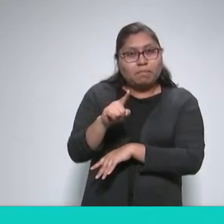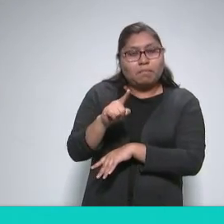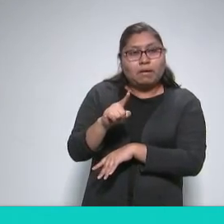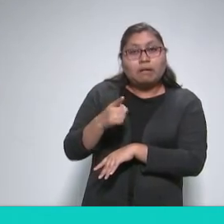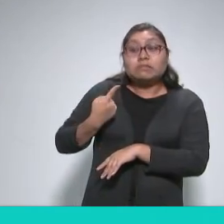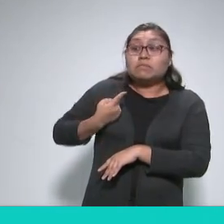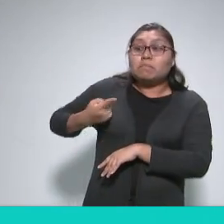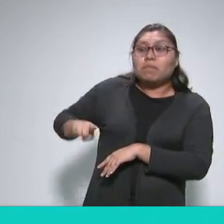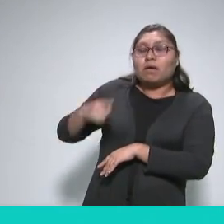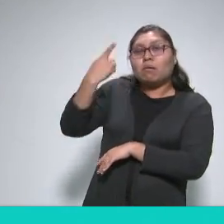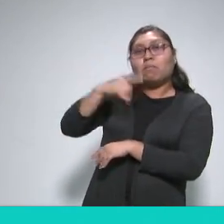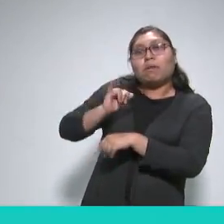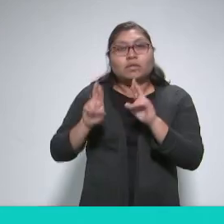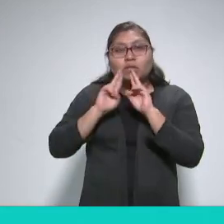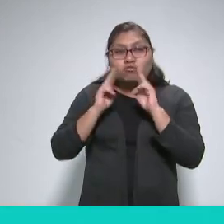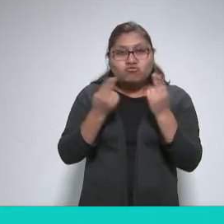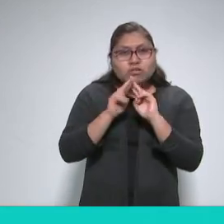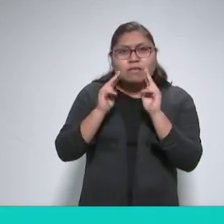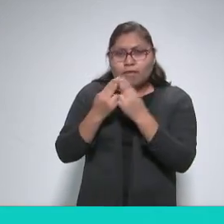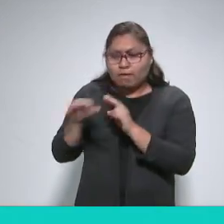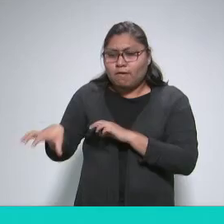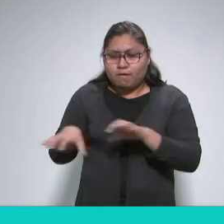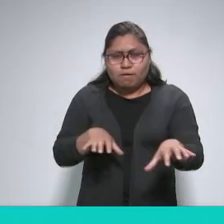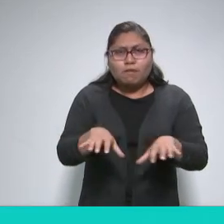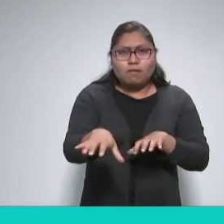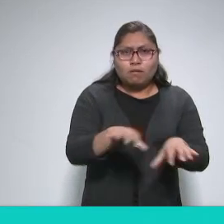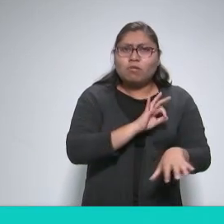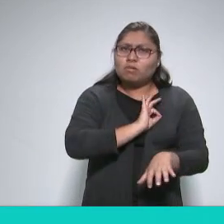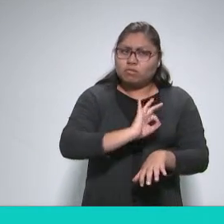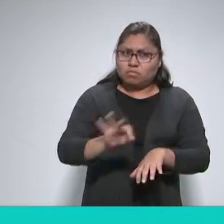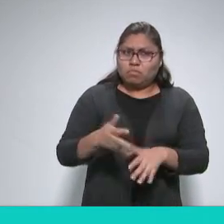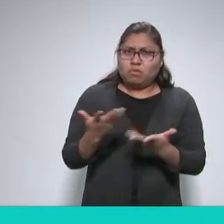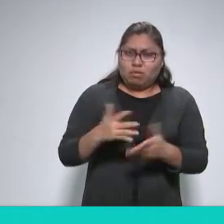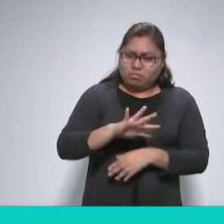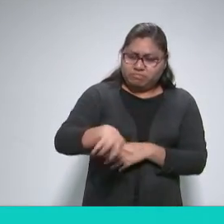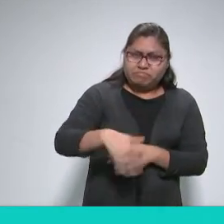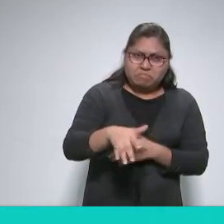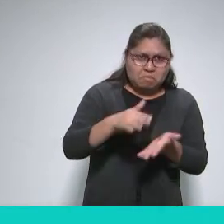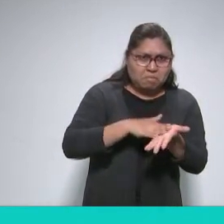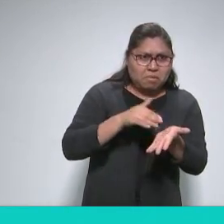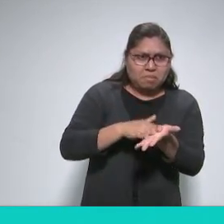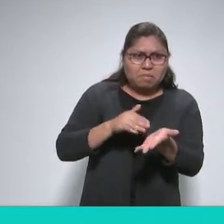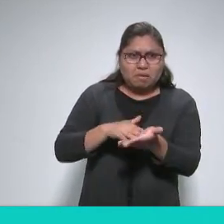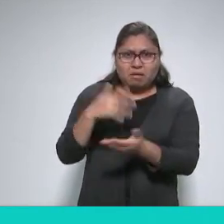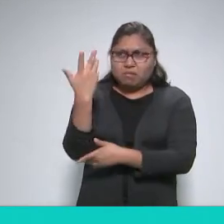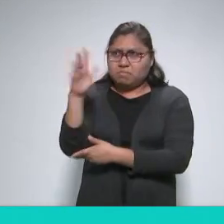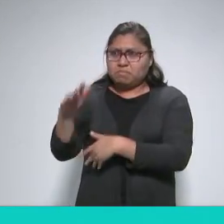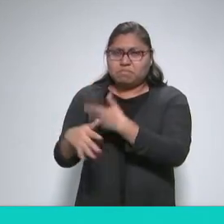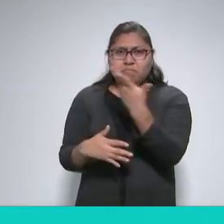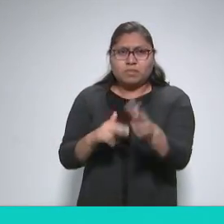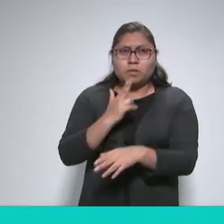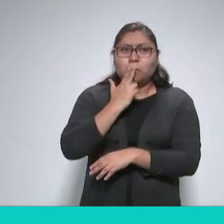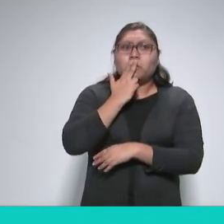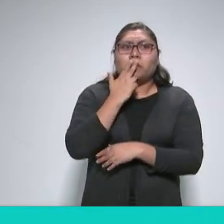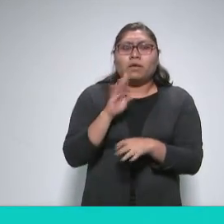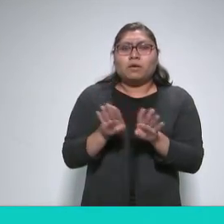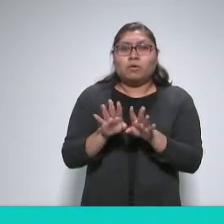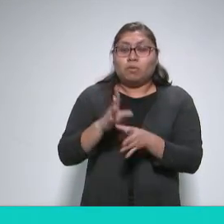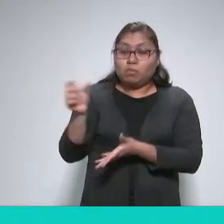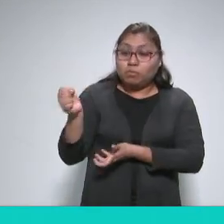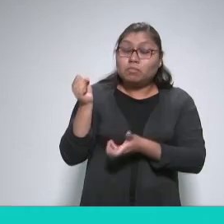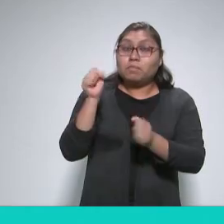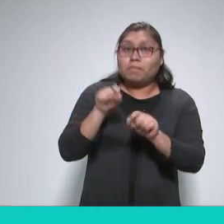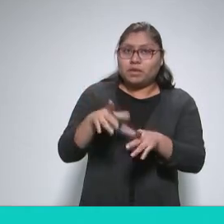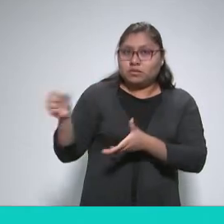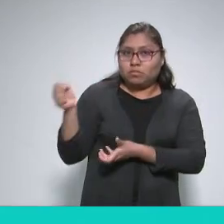las unidades administrativas competentes de aquellos documentos que den cuenta el estudio de impacto ambiental y de presupuesto destinado para llevar a cabo el proyecto